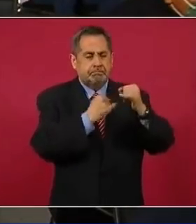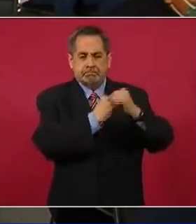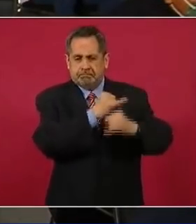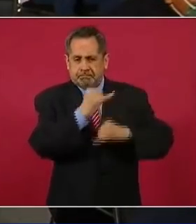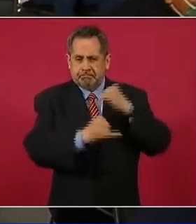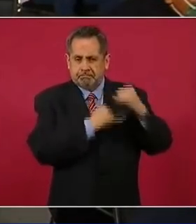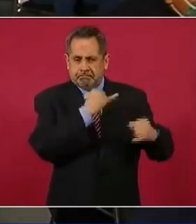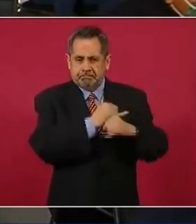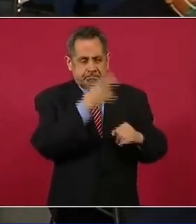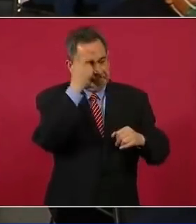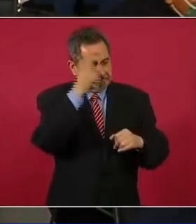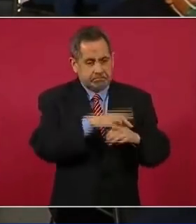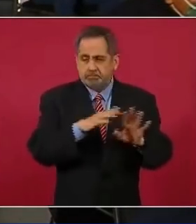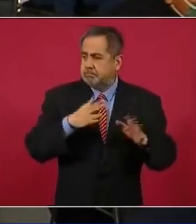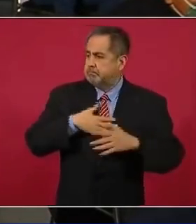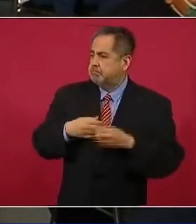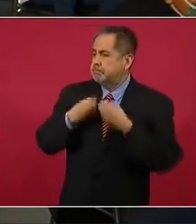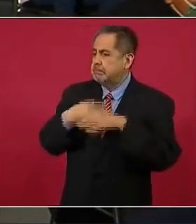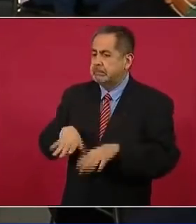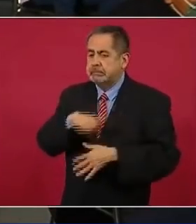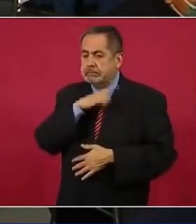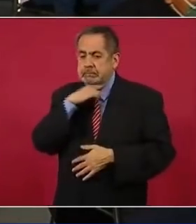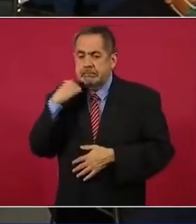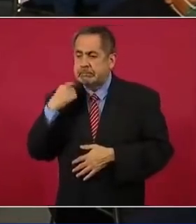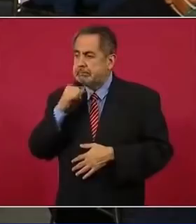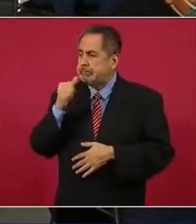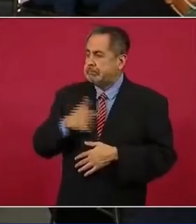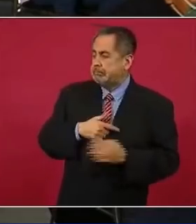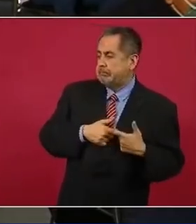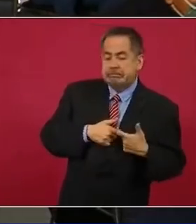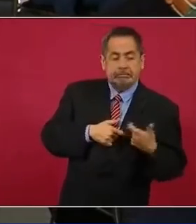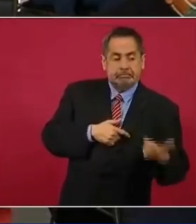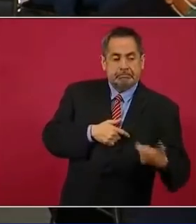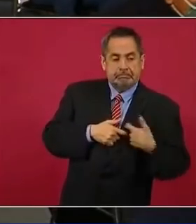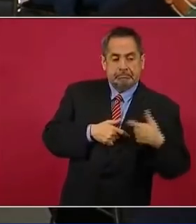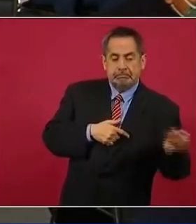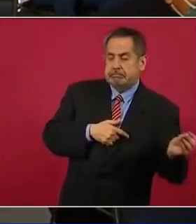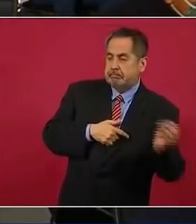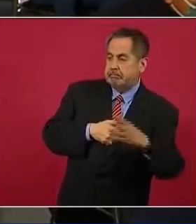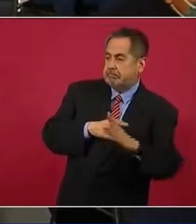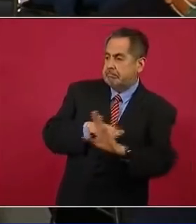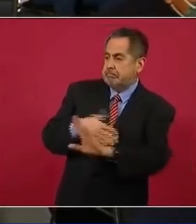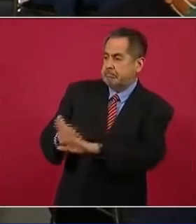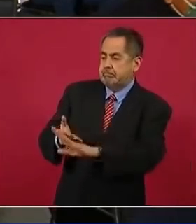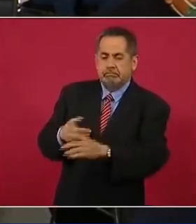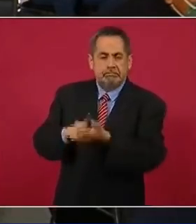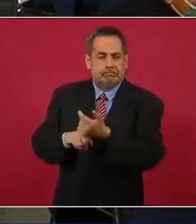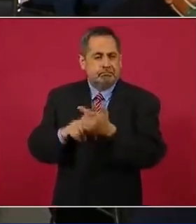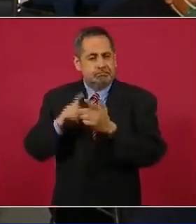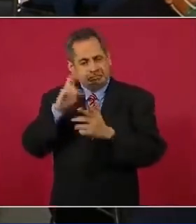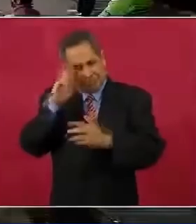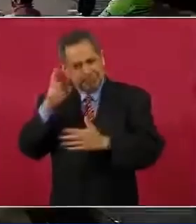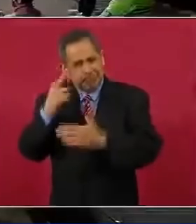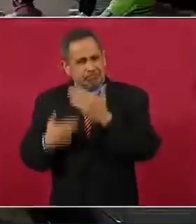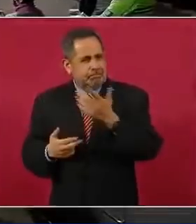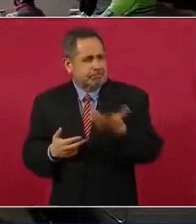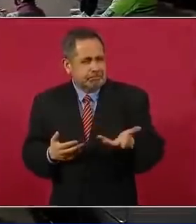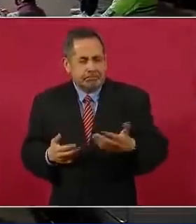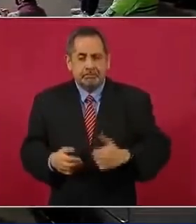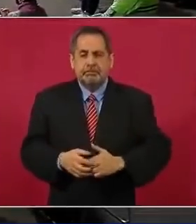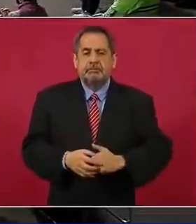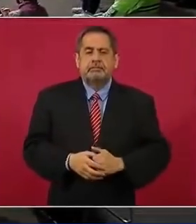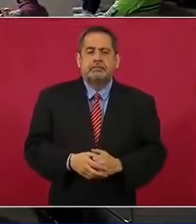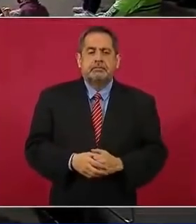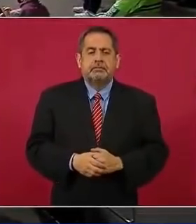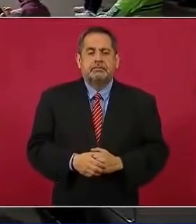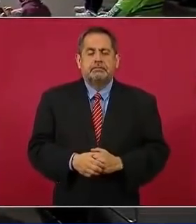transnacionales no se vean afectadas con esta reforma que pretende la soberanía al país, presidente. Pues sí,